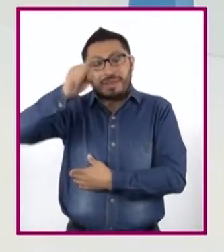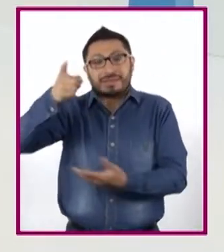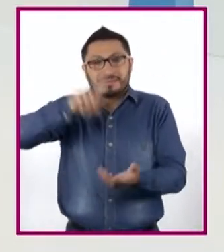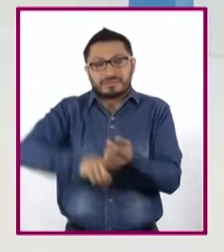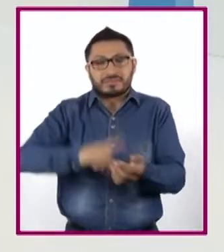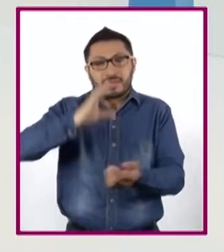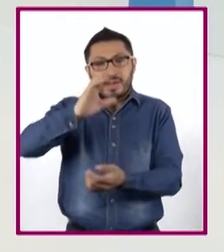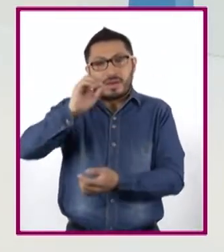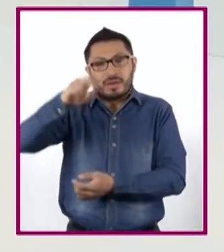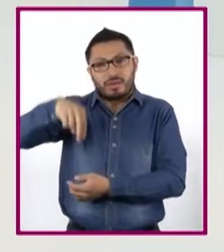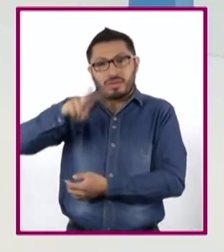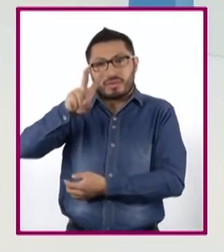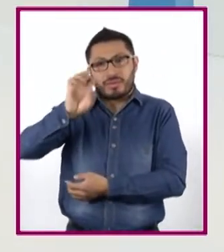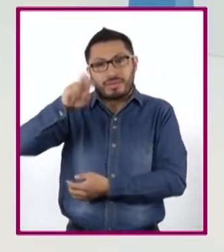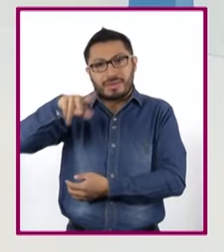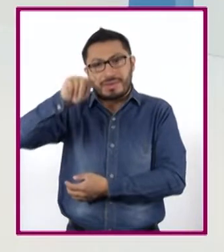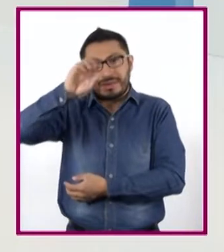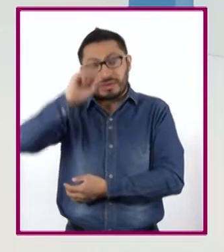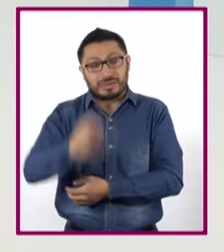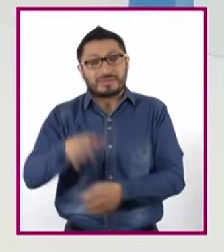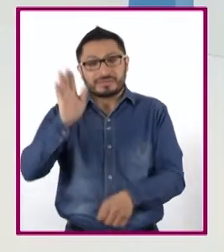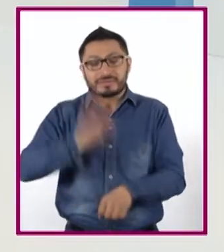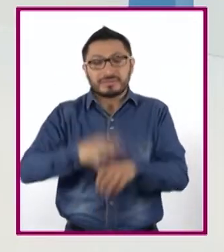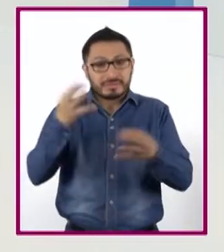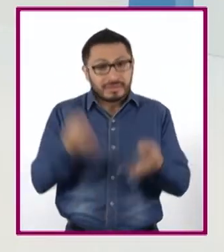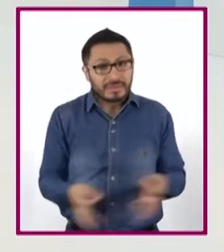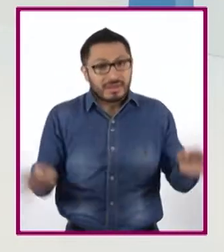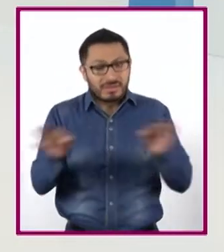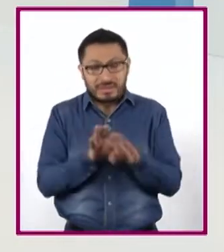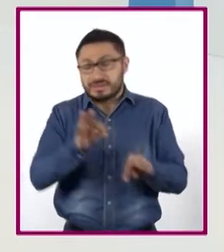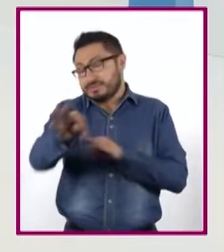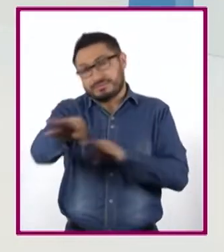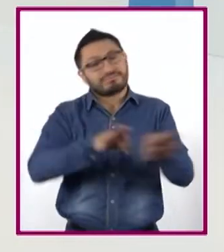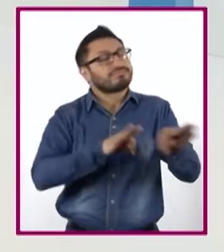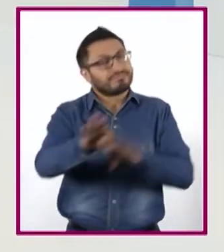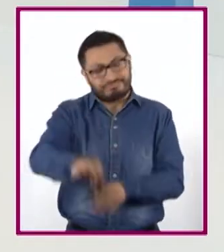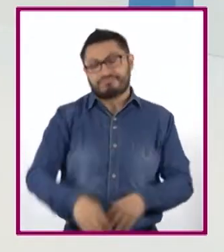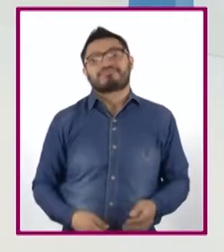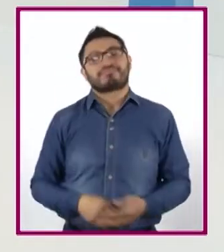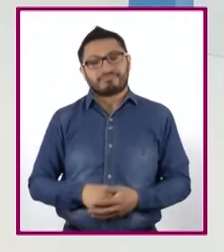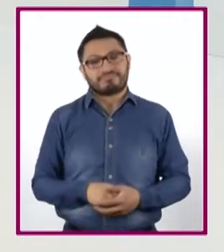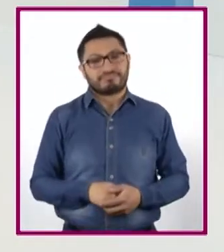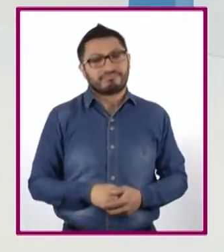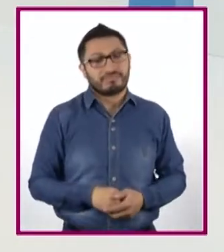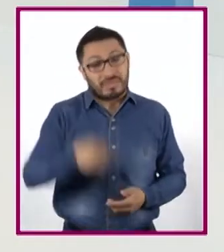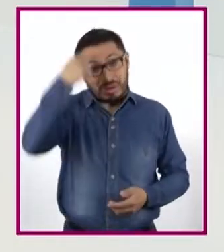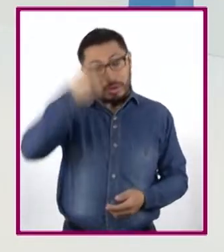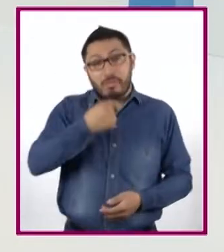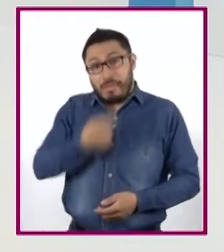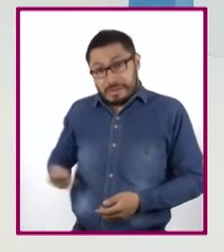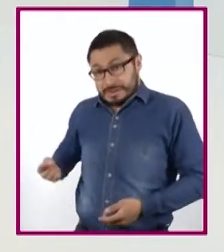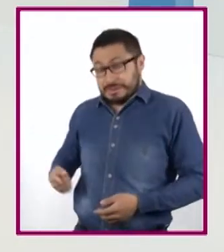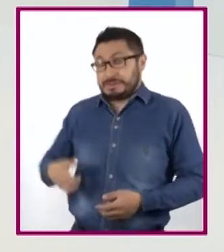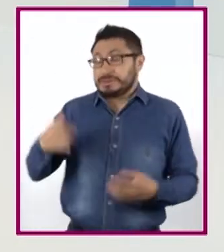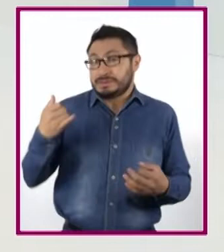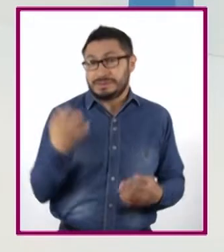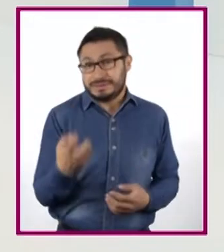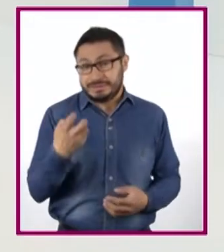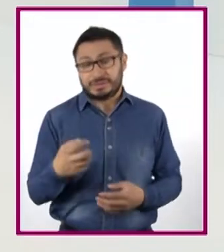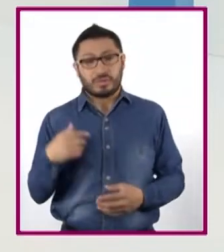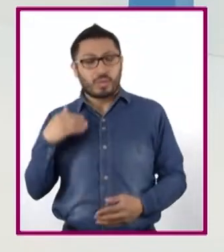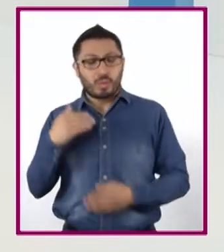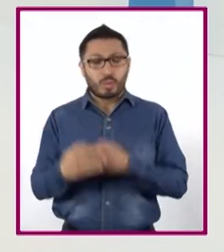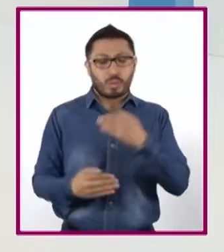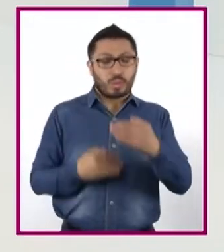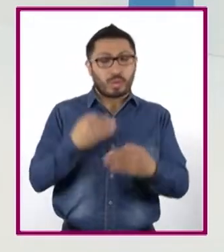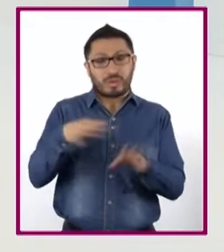de niños y jóvenes eran las labores a las que se dedicarían el resto de su vida, lo que hacía que el paso de la niñez a la